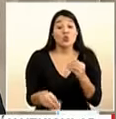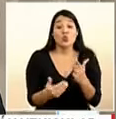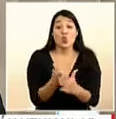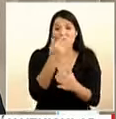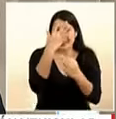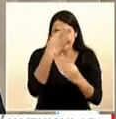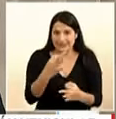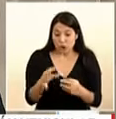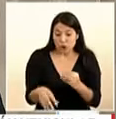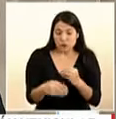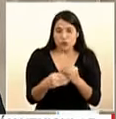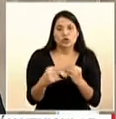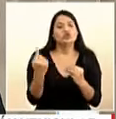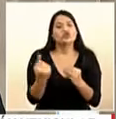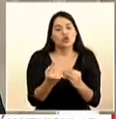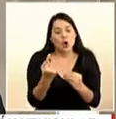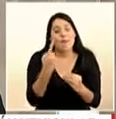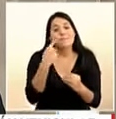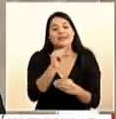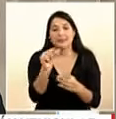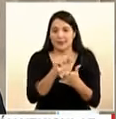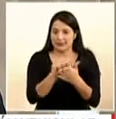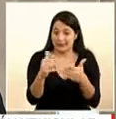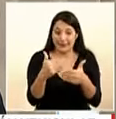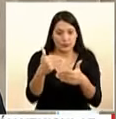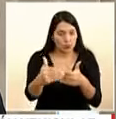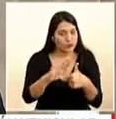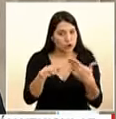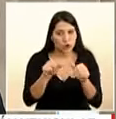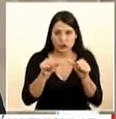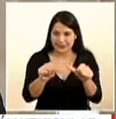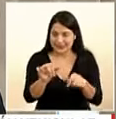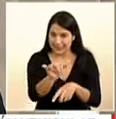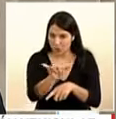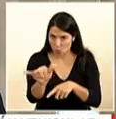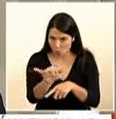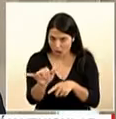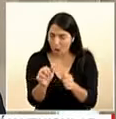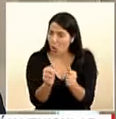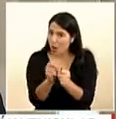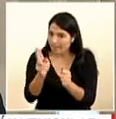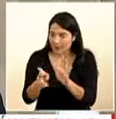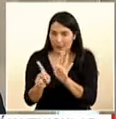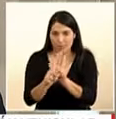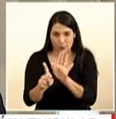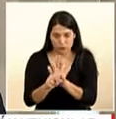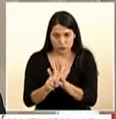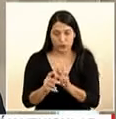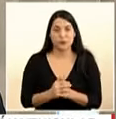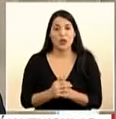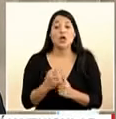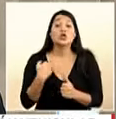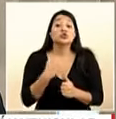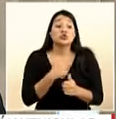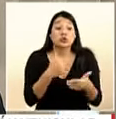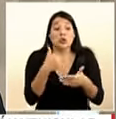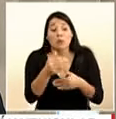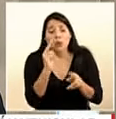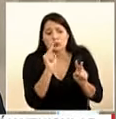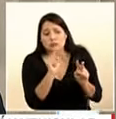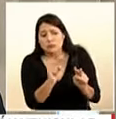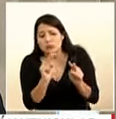y que empezamos a disminuir el pico justamente que eso tomará varias semanas podríamos eventualmente ir tomando algunas medidas